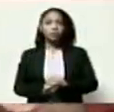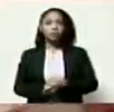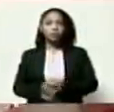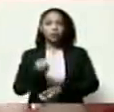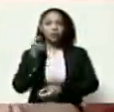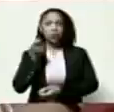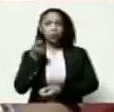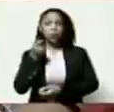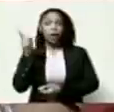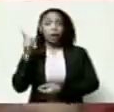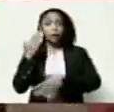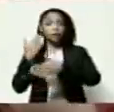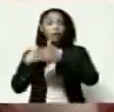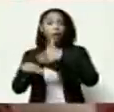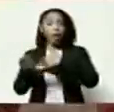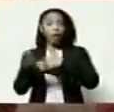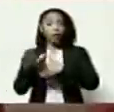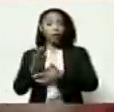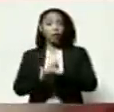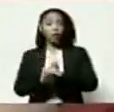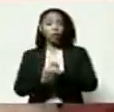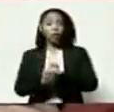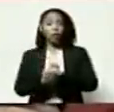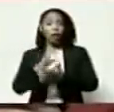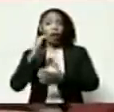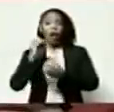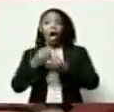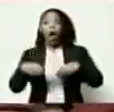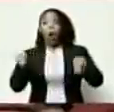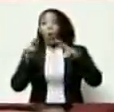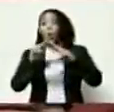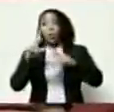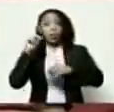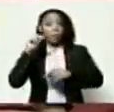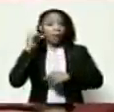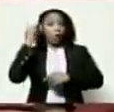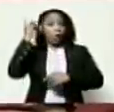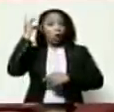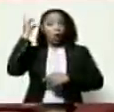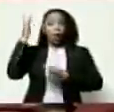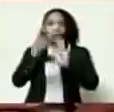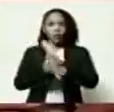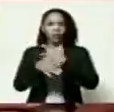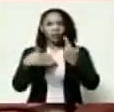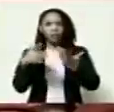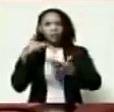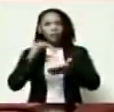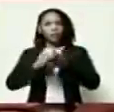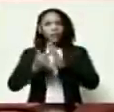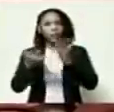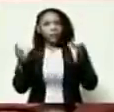Ninguno. Y salieron hasta la ONU, imagínate tú, pues. La ONU.